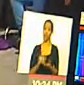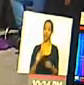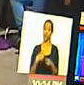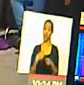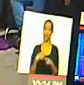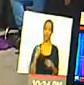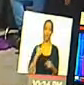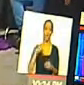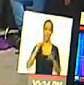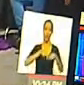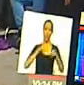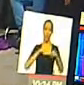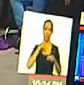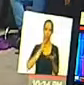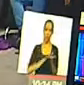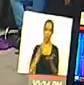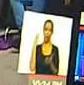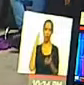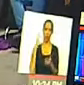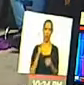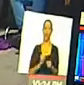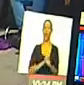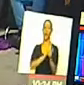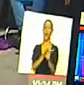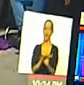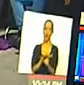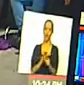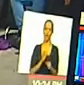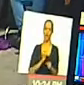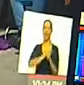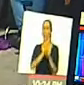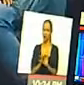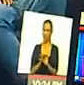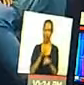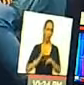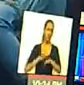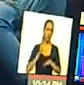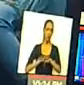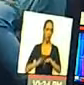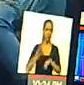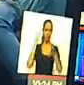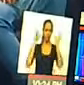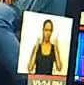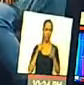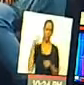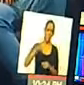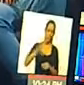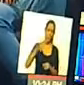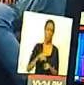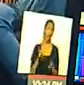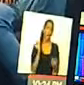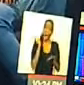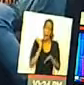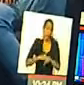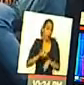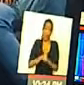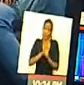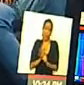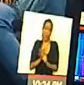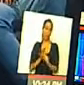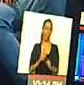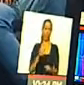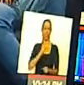social que fallezca en Colombia... Le va a echar la culpa al coronavirus. El coronavirus. Son capaces. ¿Por qué tres tiros en la cabeza al coronavirus? Bueno, una señora, creo